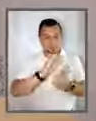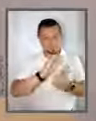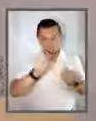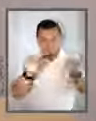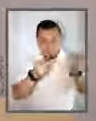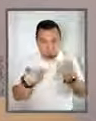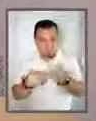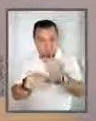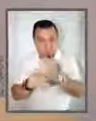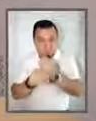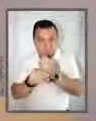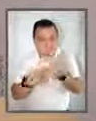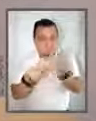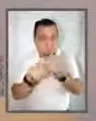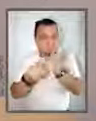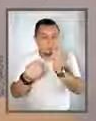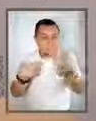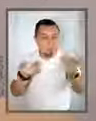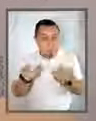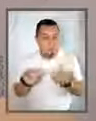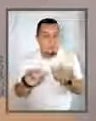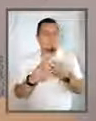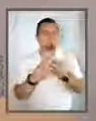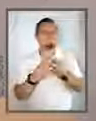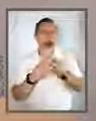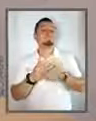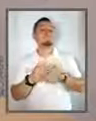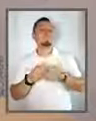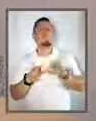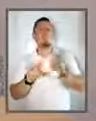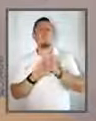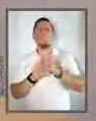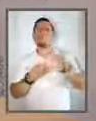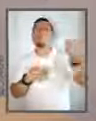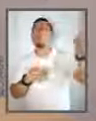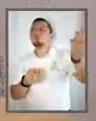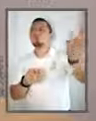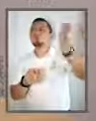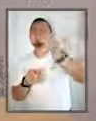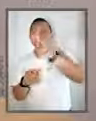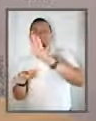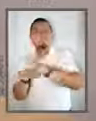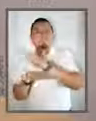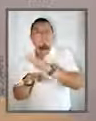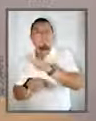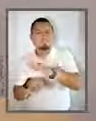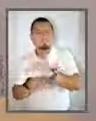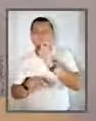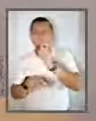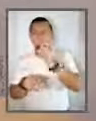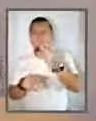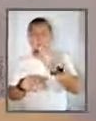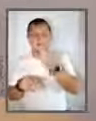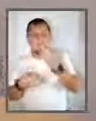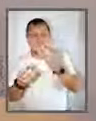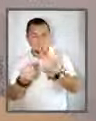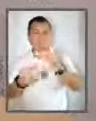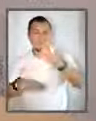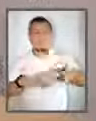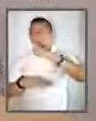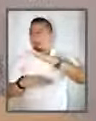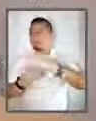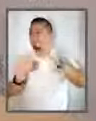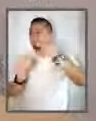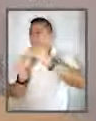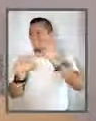casos sospechosos son, por supuesto, a partir de cómo ha venido cambiando la definición y por eso van creciendo el número de casos